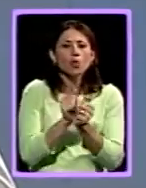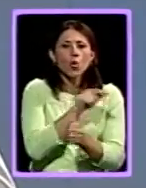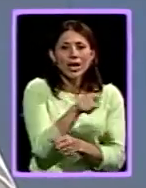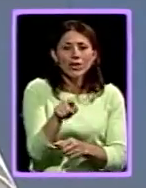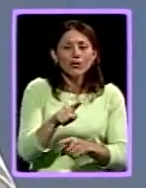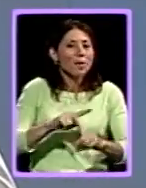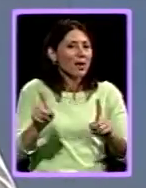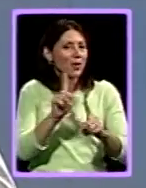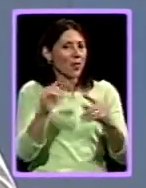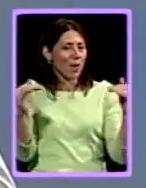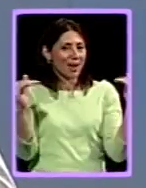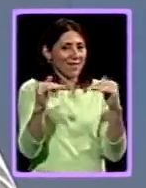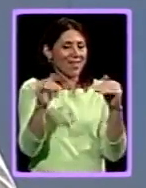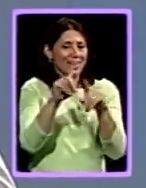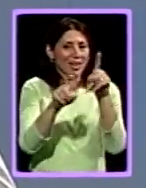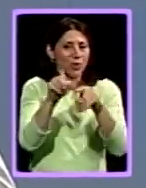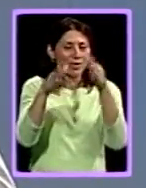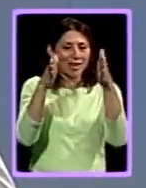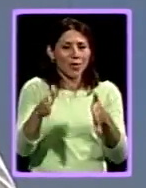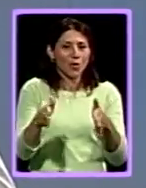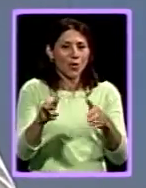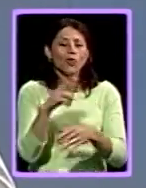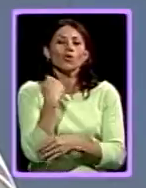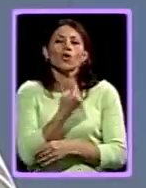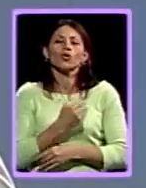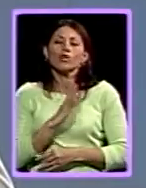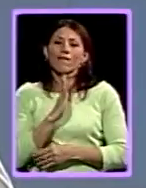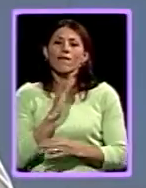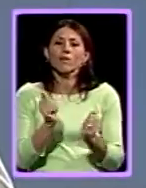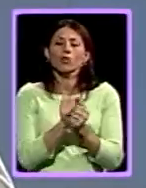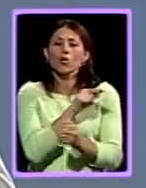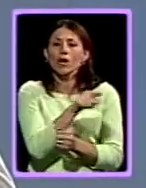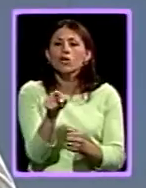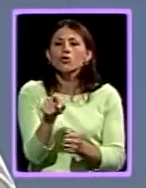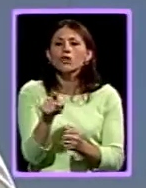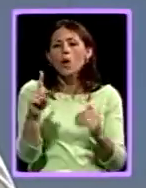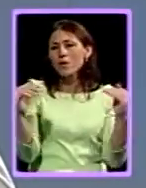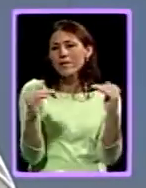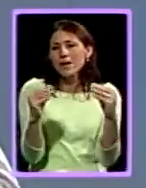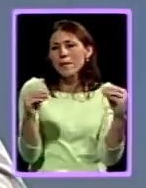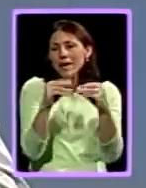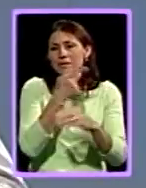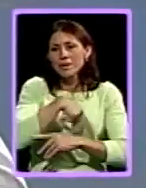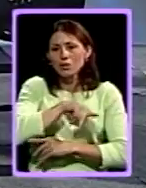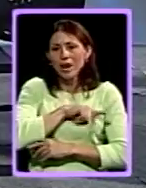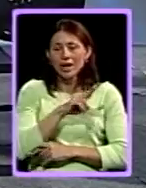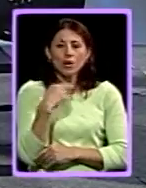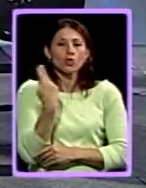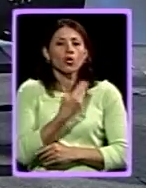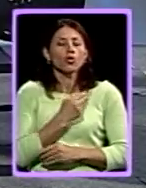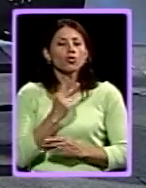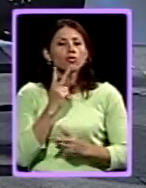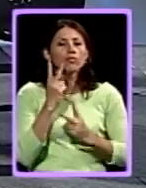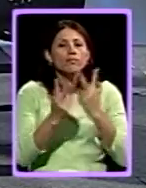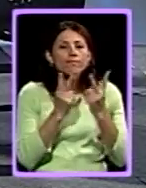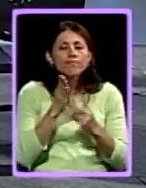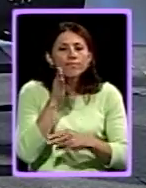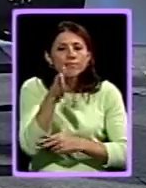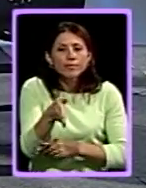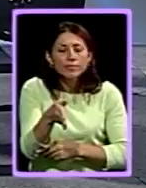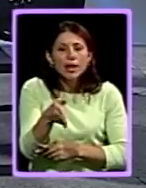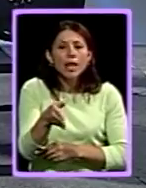sino a nivel de personal, digamos, de más nivel, que los visitaba, hablábamos con ellos para entender exactamente por qué